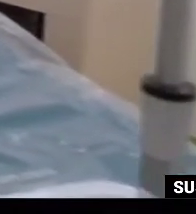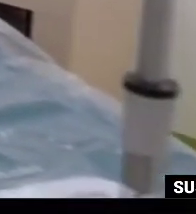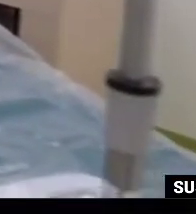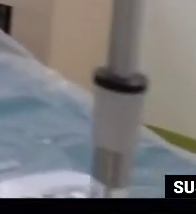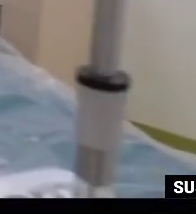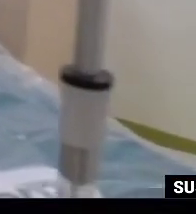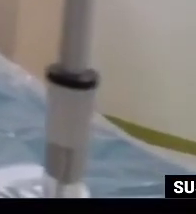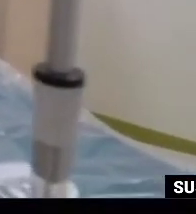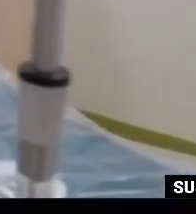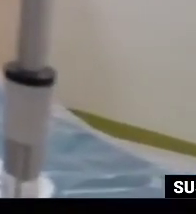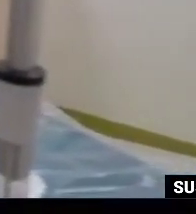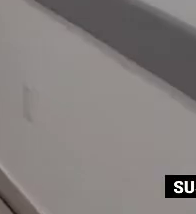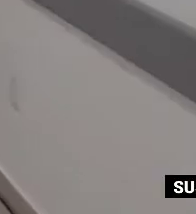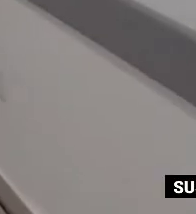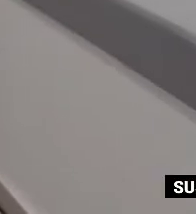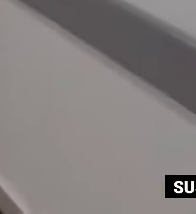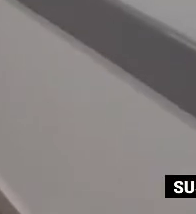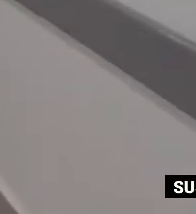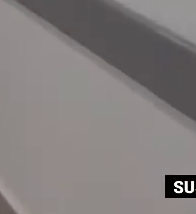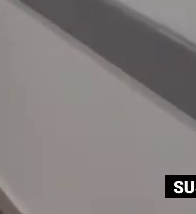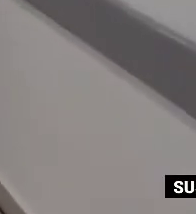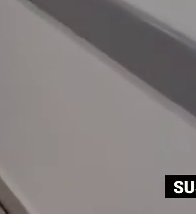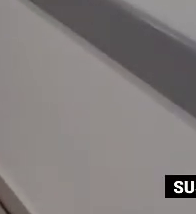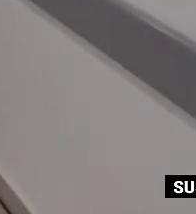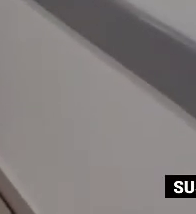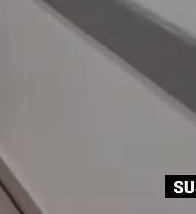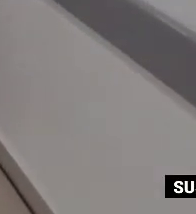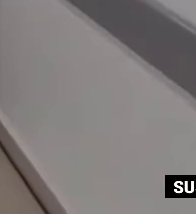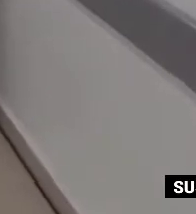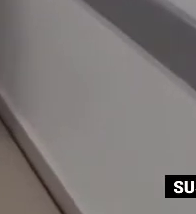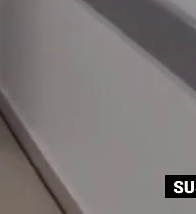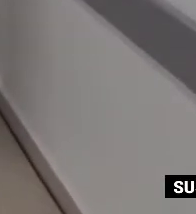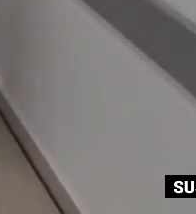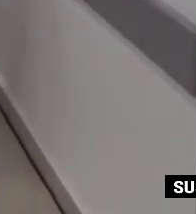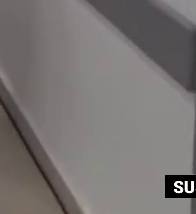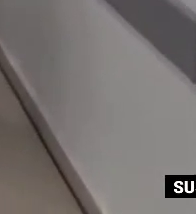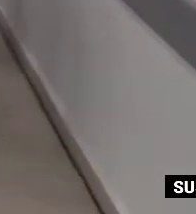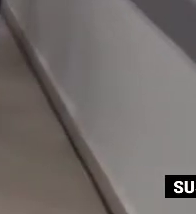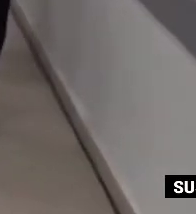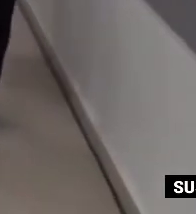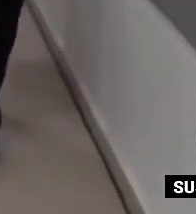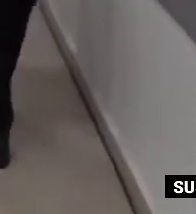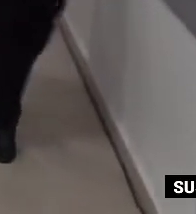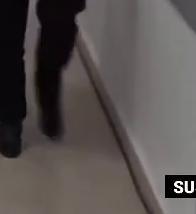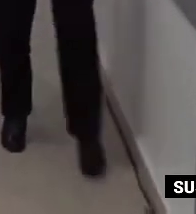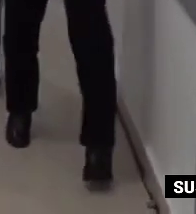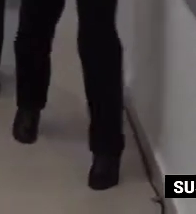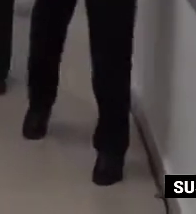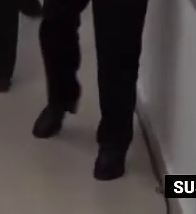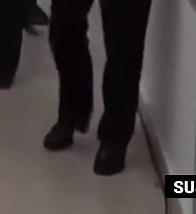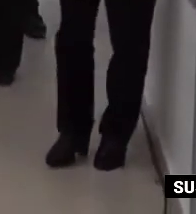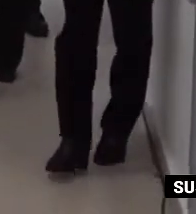que el personal que atiende utilice esa zona para poder salir y no haya flujo. O sea, lo que urge es